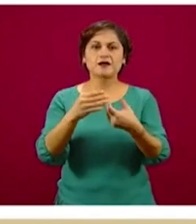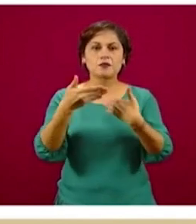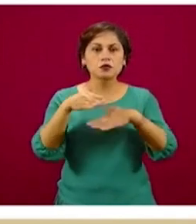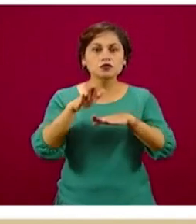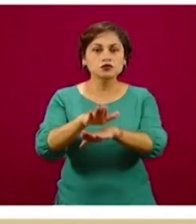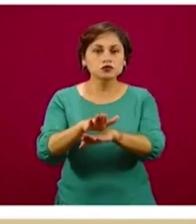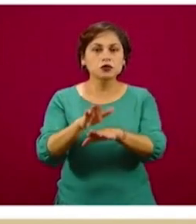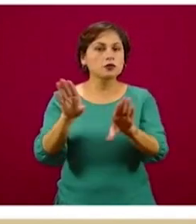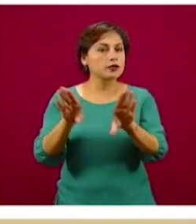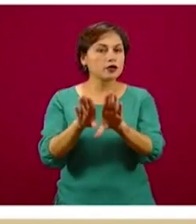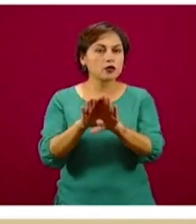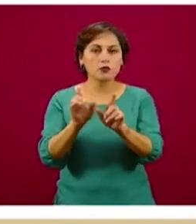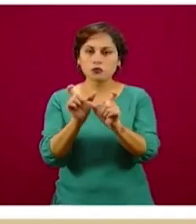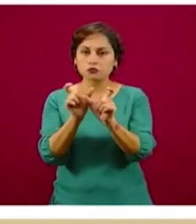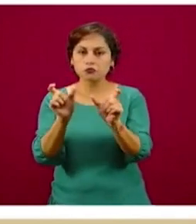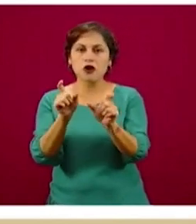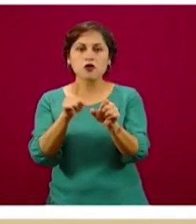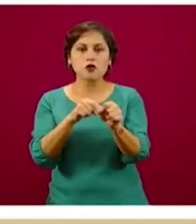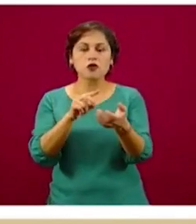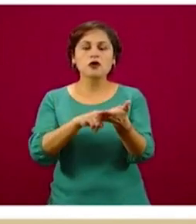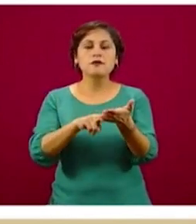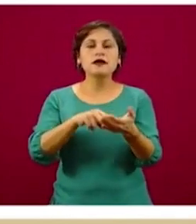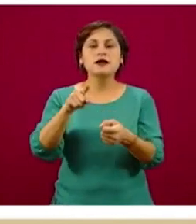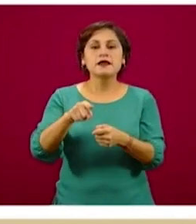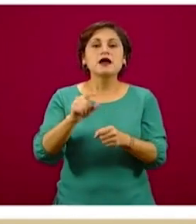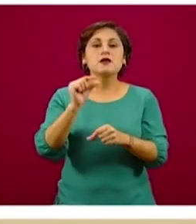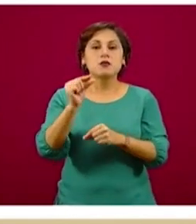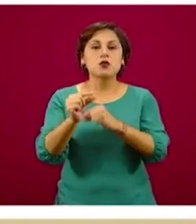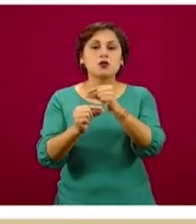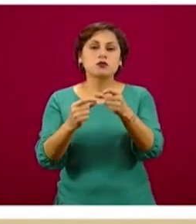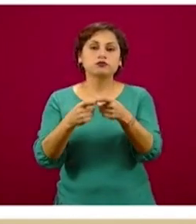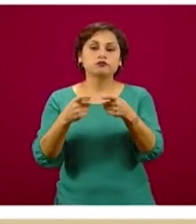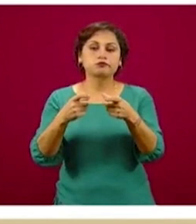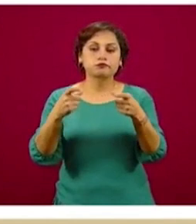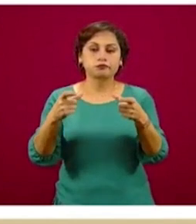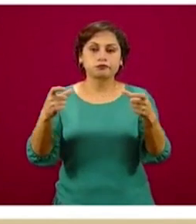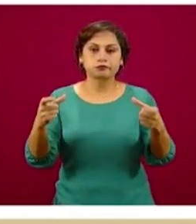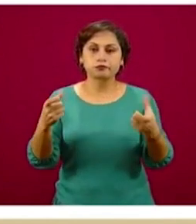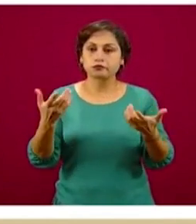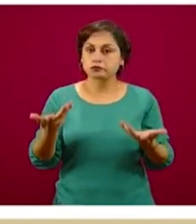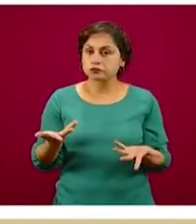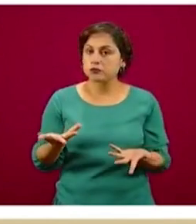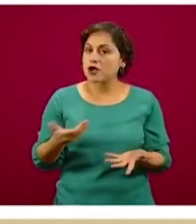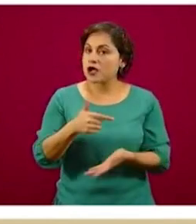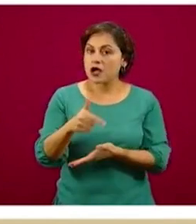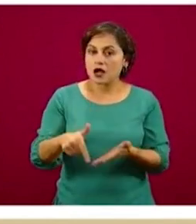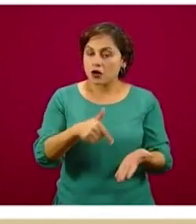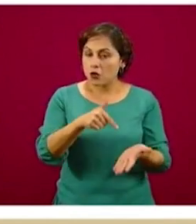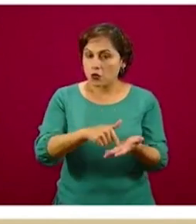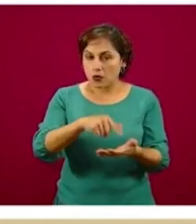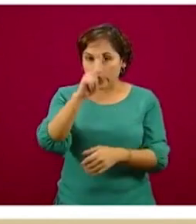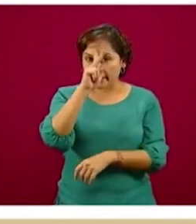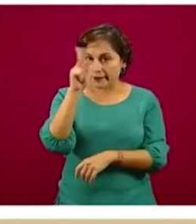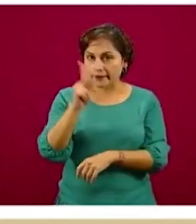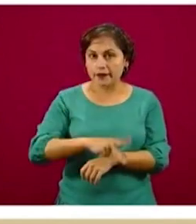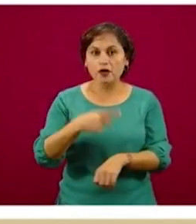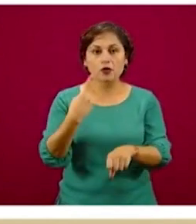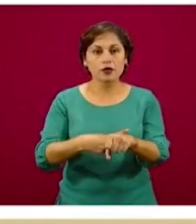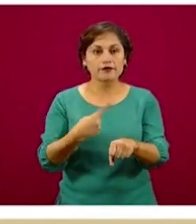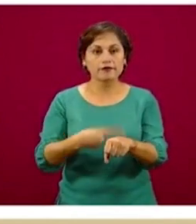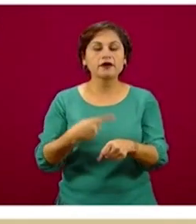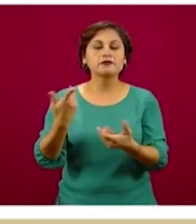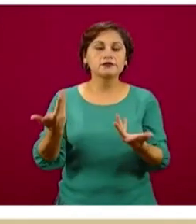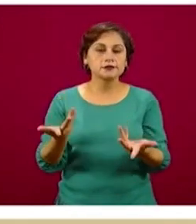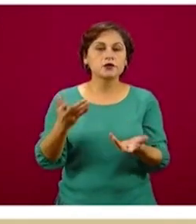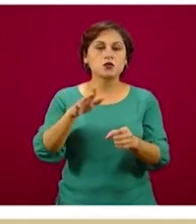continúa aumentando la región con la mayor actividad ya lo dijimos es el valle de méxico se encuentra en